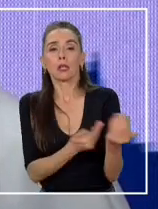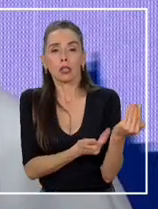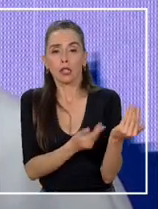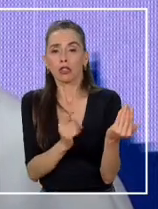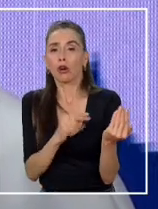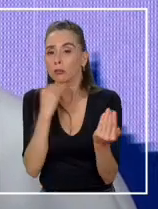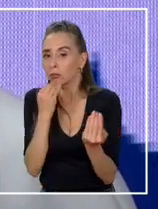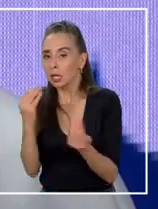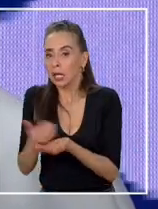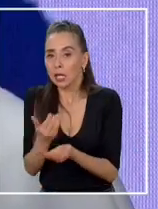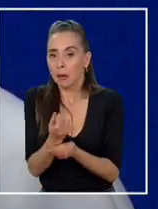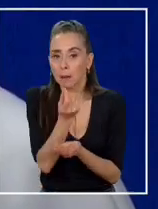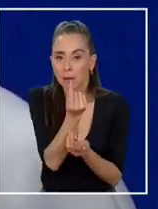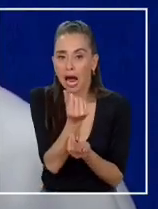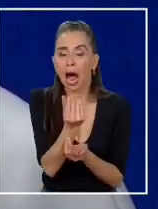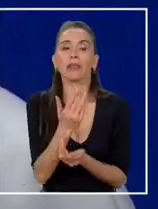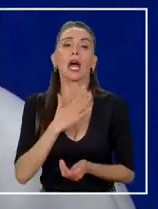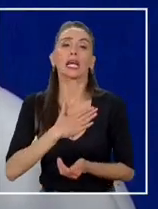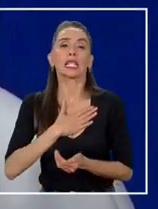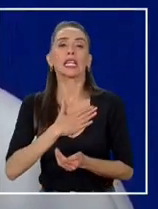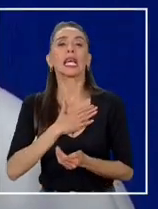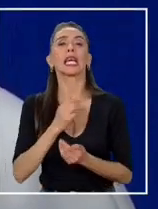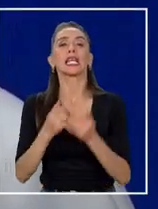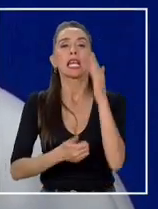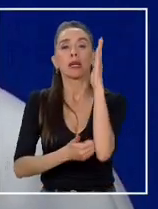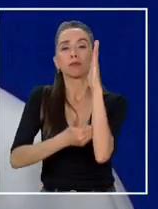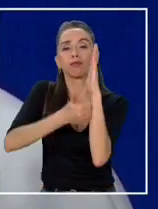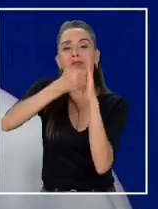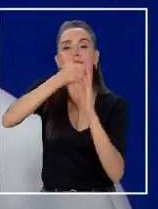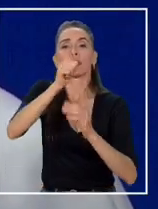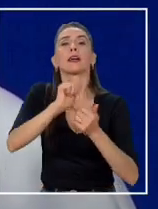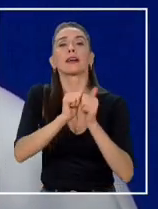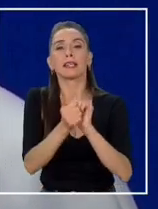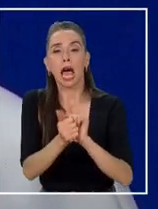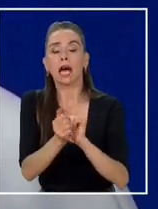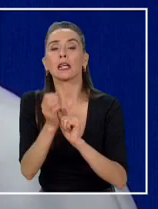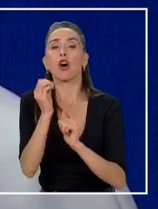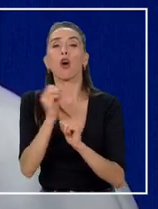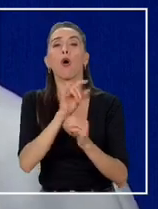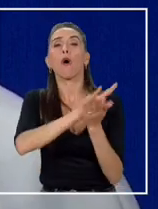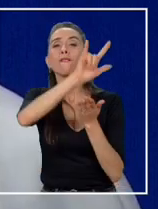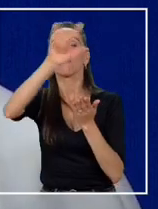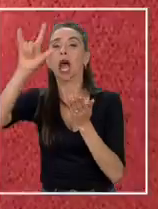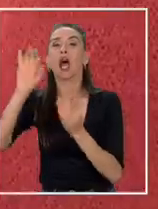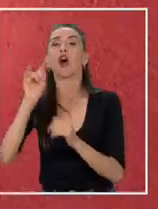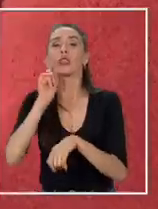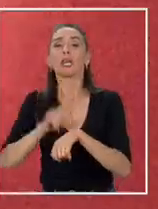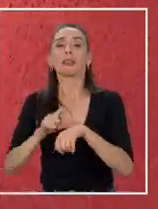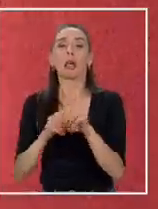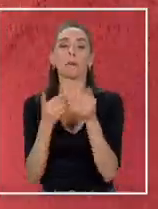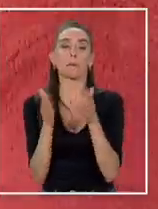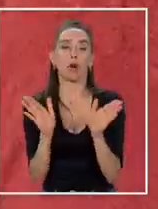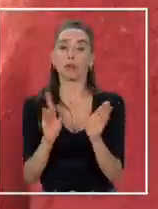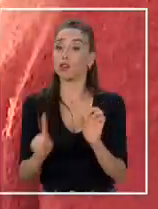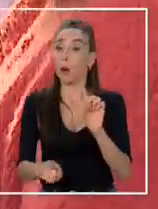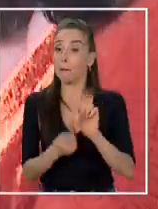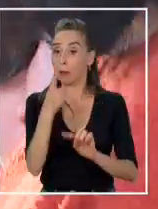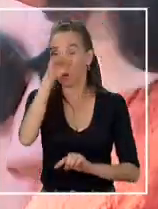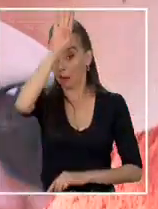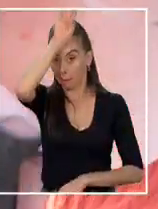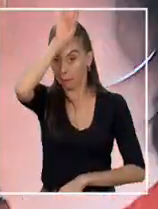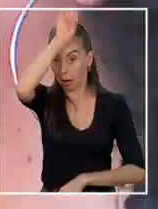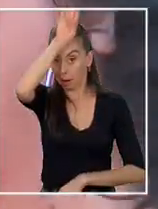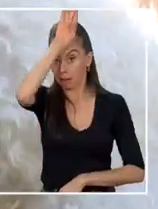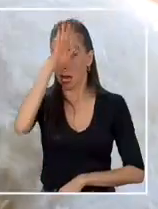mediocres, ganar dinero, aspirar a una carrera, viajar, guardar celosamente el tiempo libre. Pero no es primera vez que el Papa